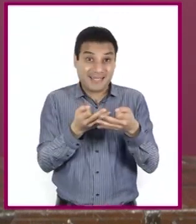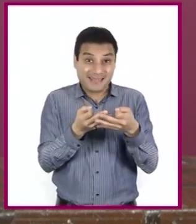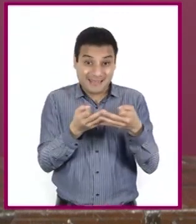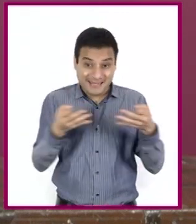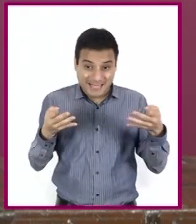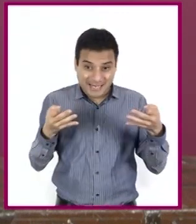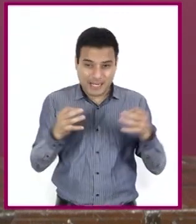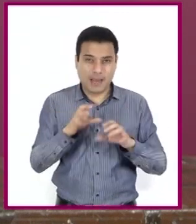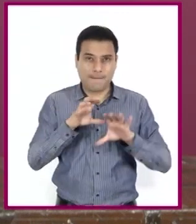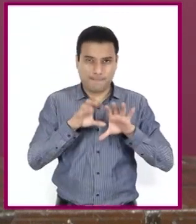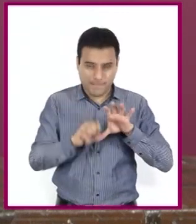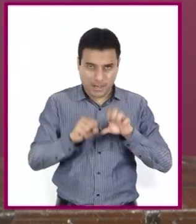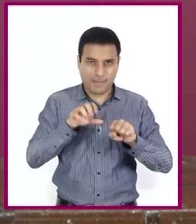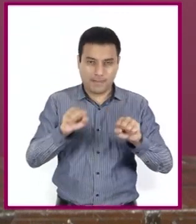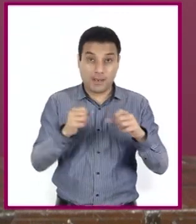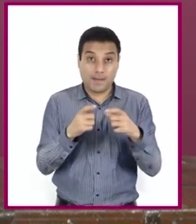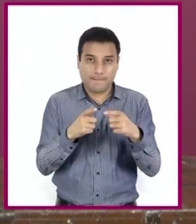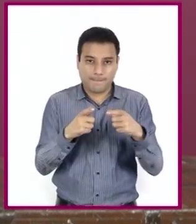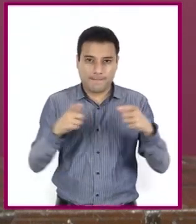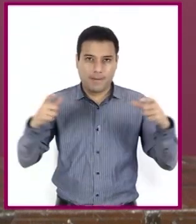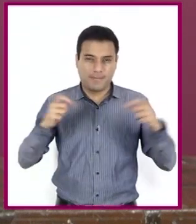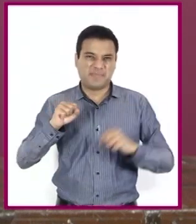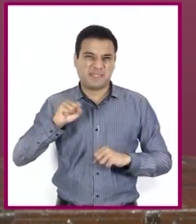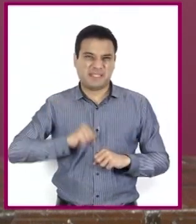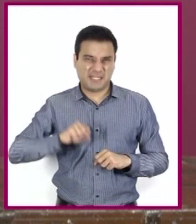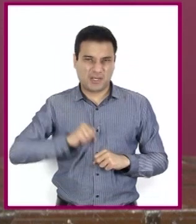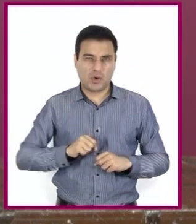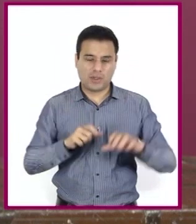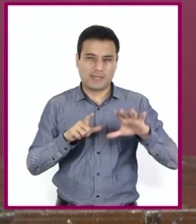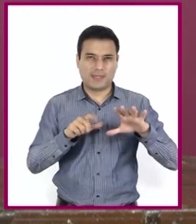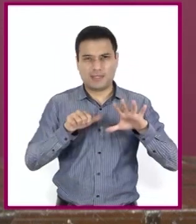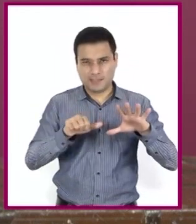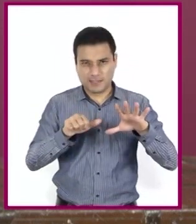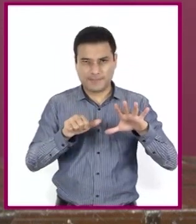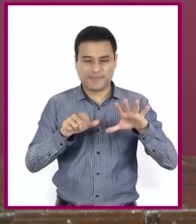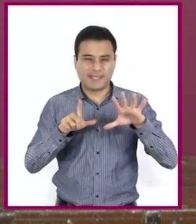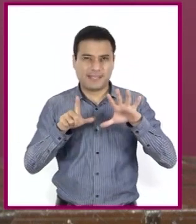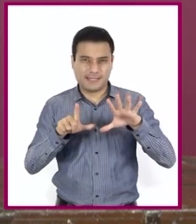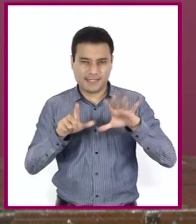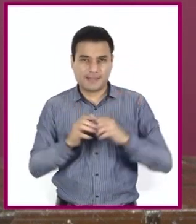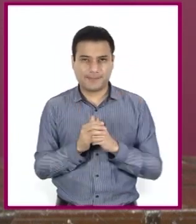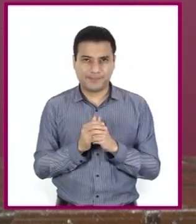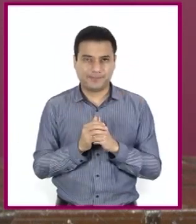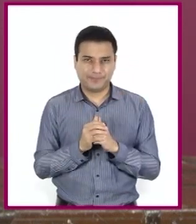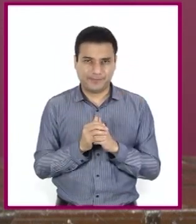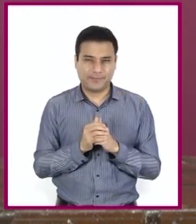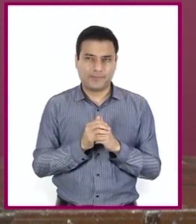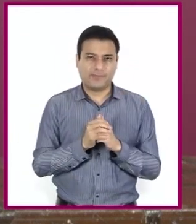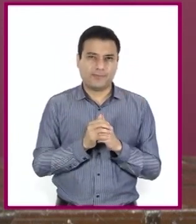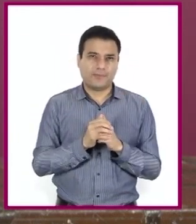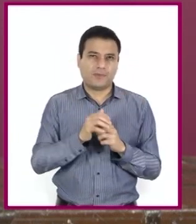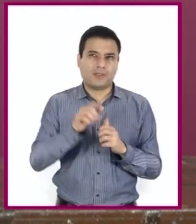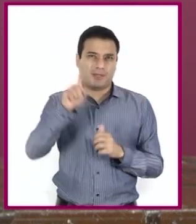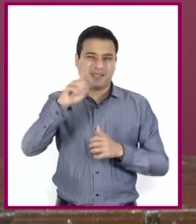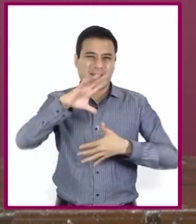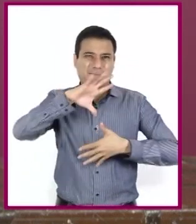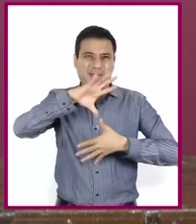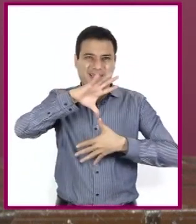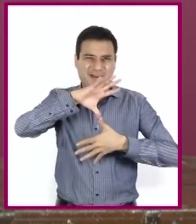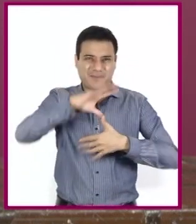por los países europeos durante los siglos XVI y XVII en territorios